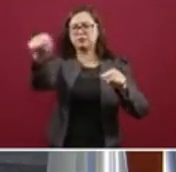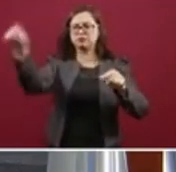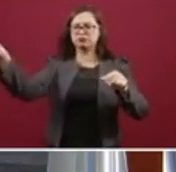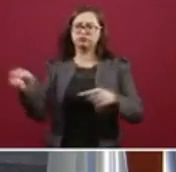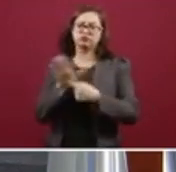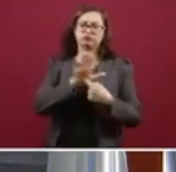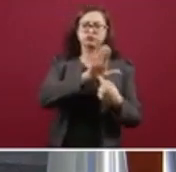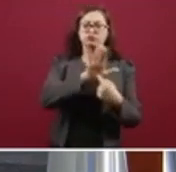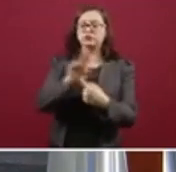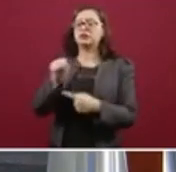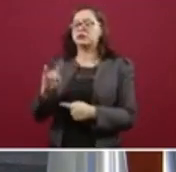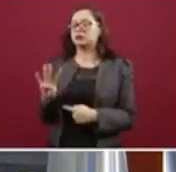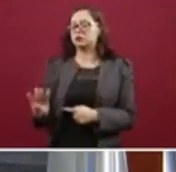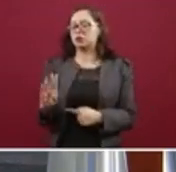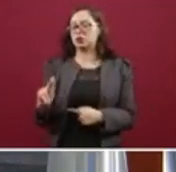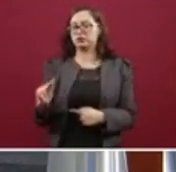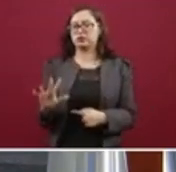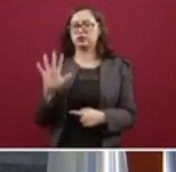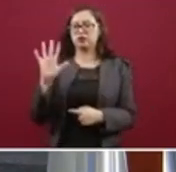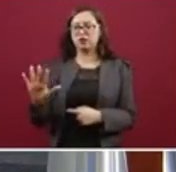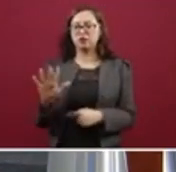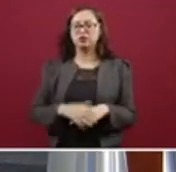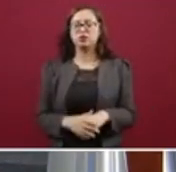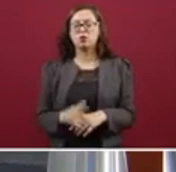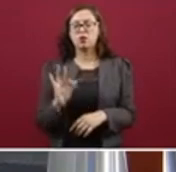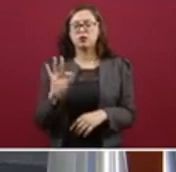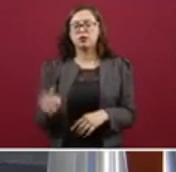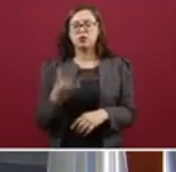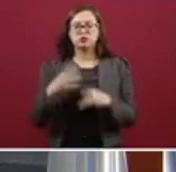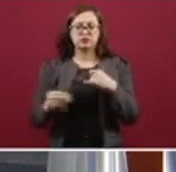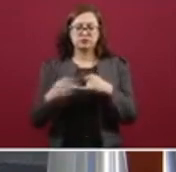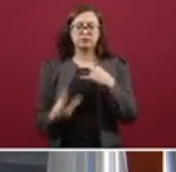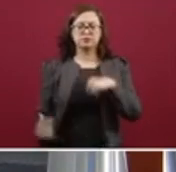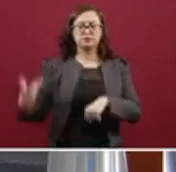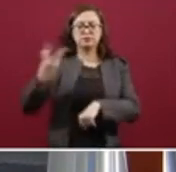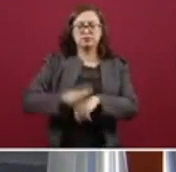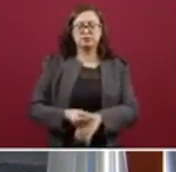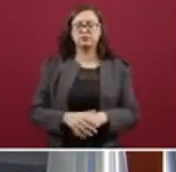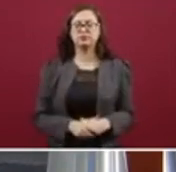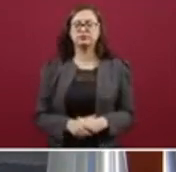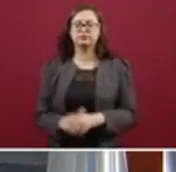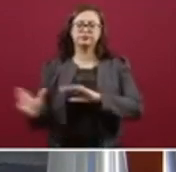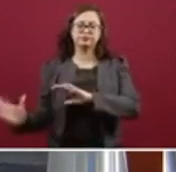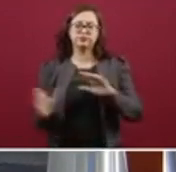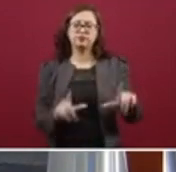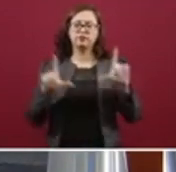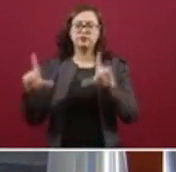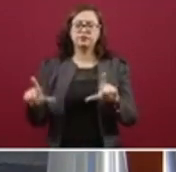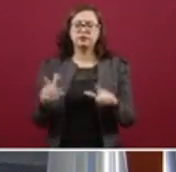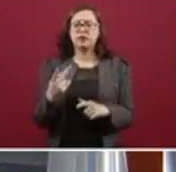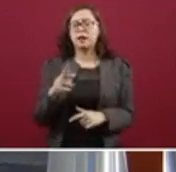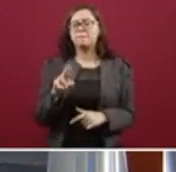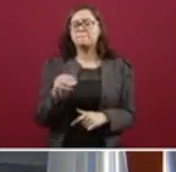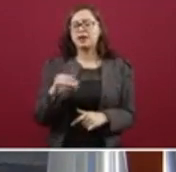público a 19.85 con un margen de 44 centavos. Vamos ahora a la gasolina premium, los que